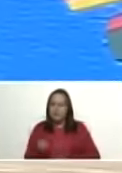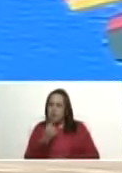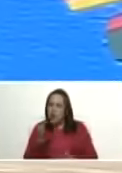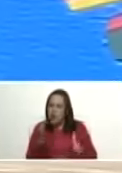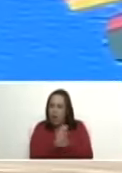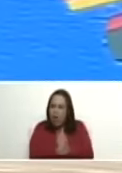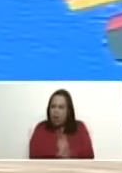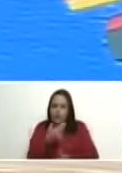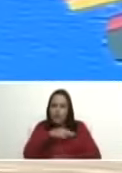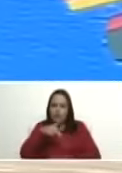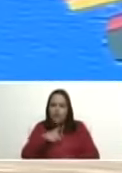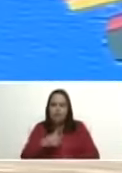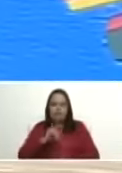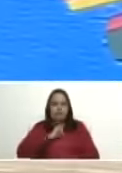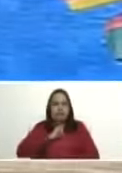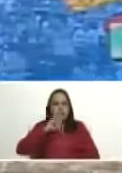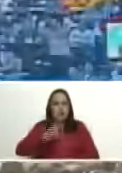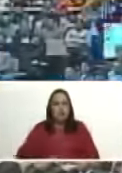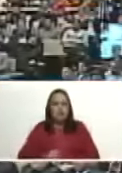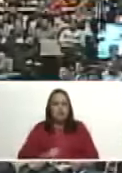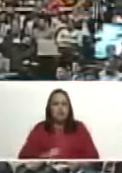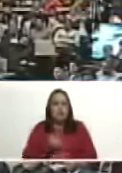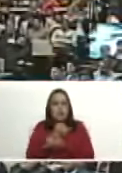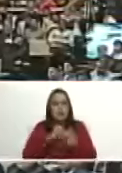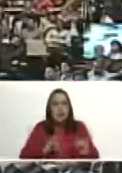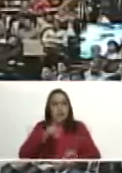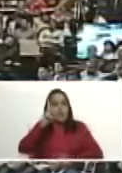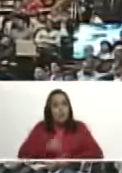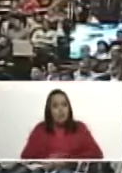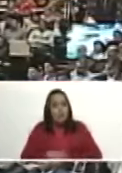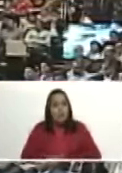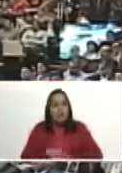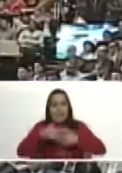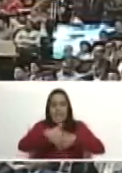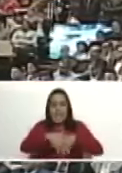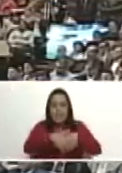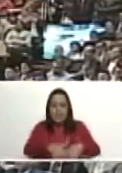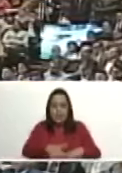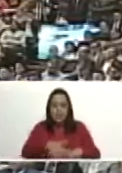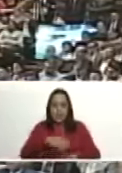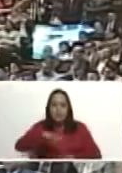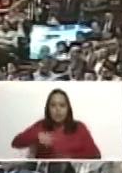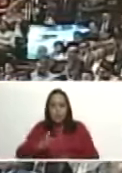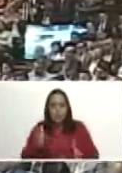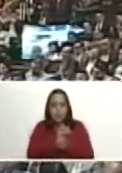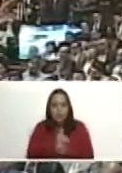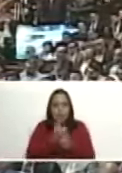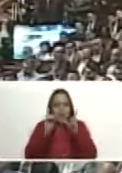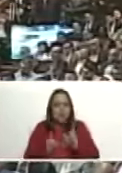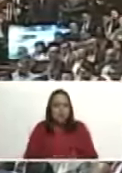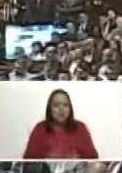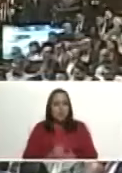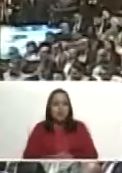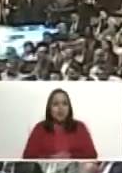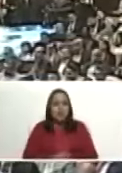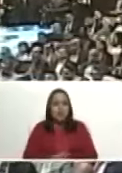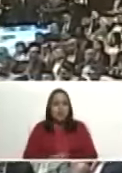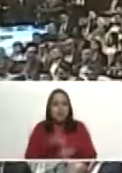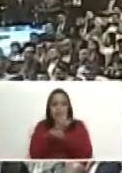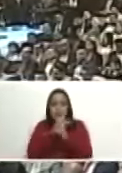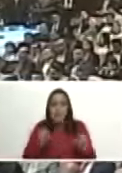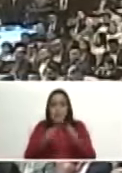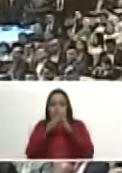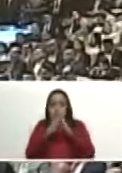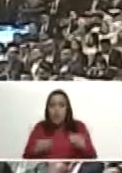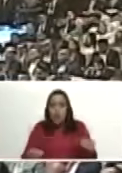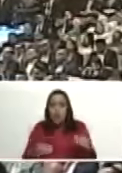nuestra dignidad y nuestra independencia, sino que fueron los ejércitos decisivos para conquistar la independencia de